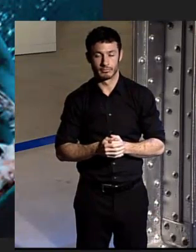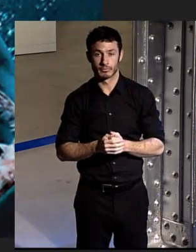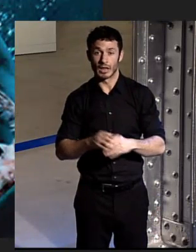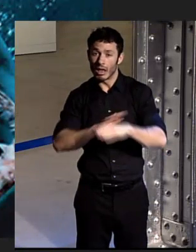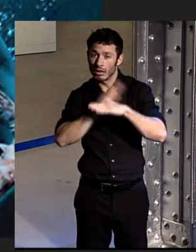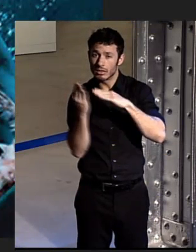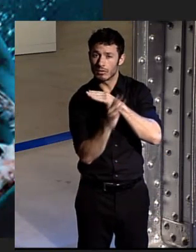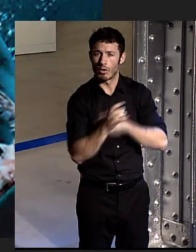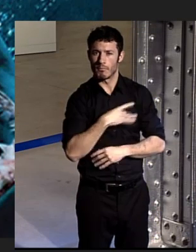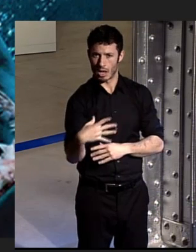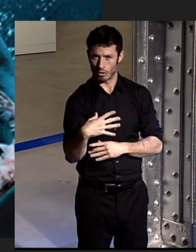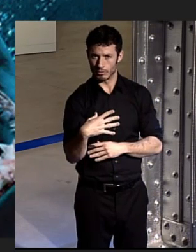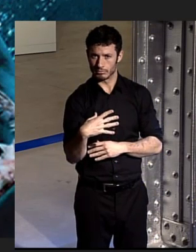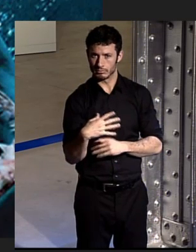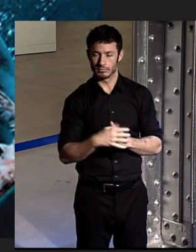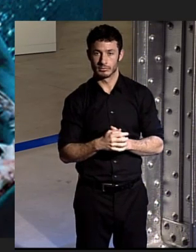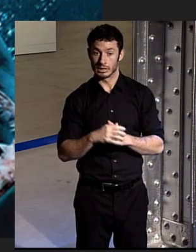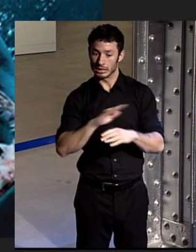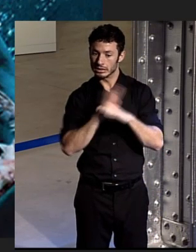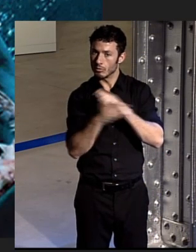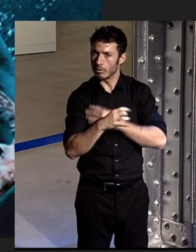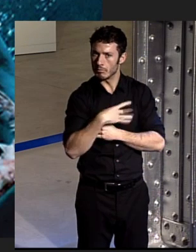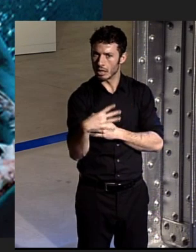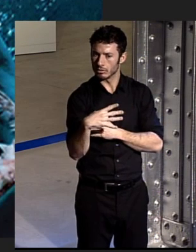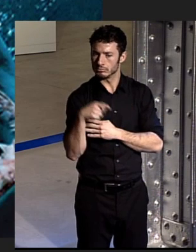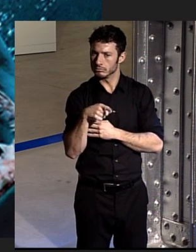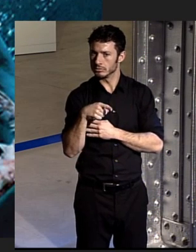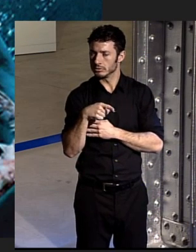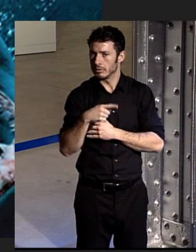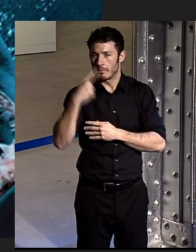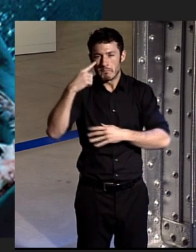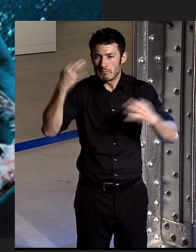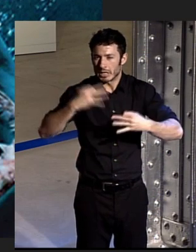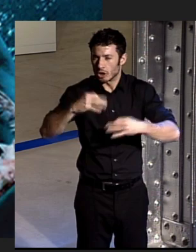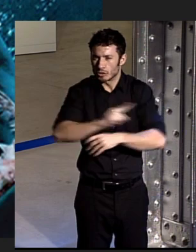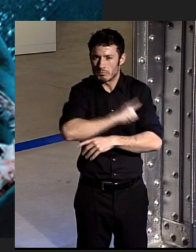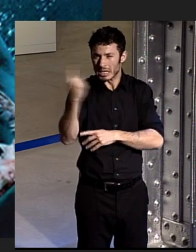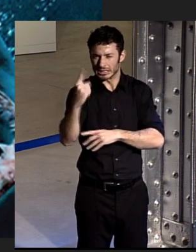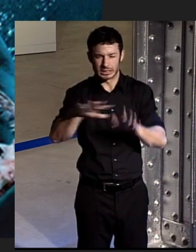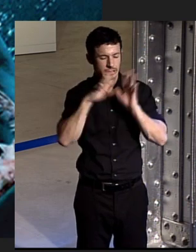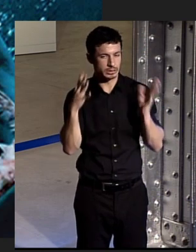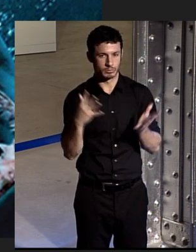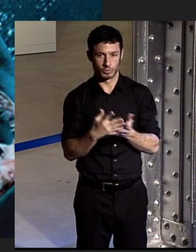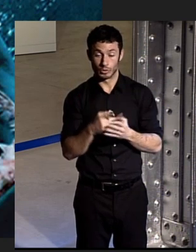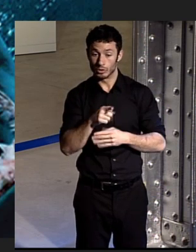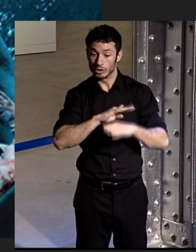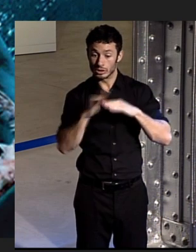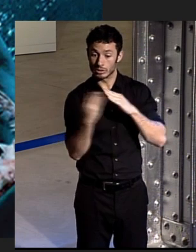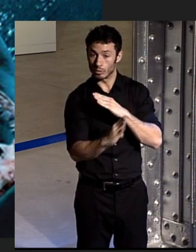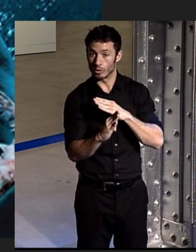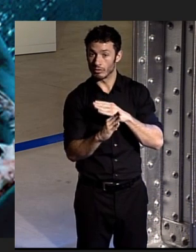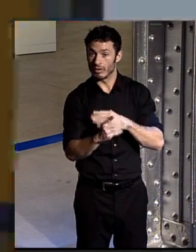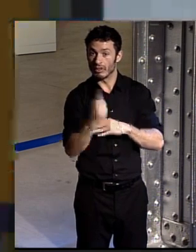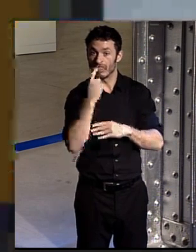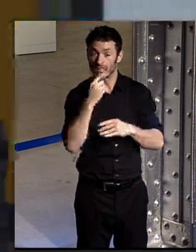tiburón blanco. El tiburón blanco es el animal más peligroso del planeta. Un tiburón tiene entre 5 y 15